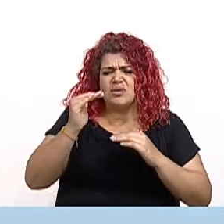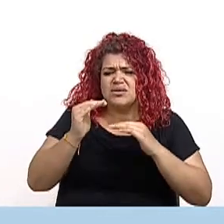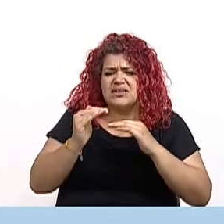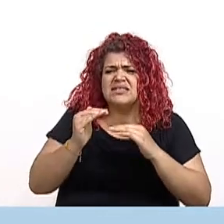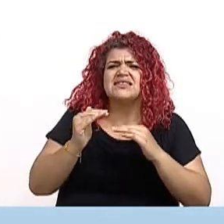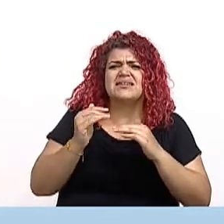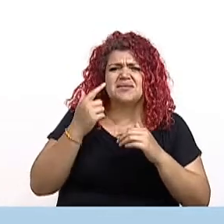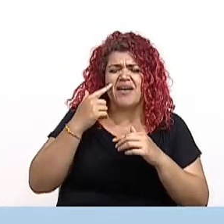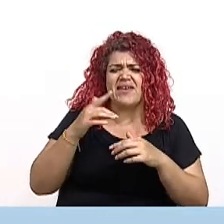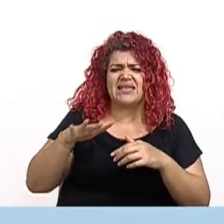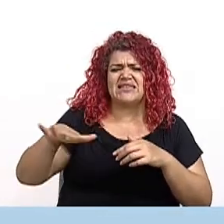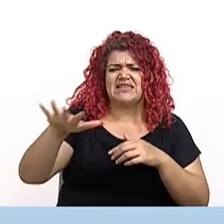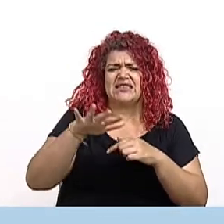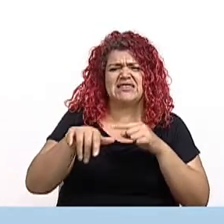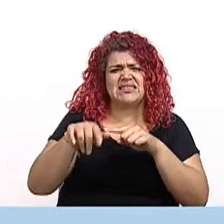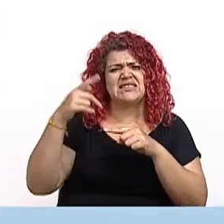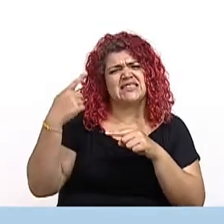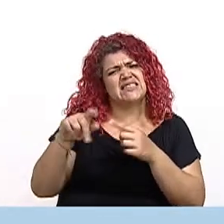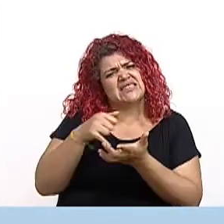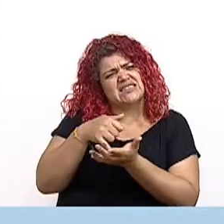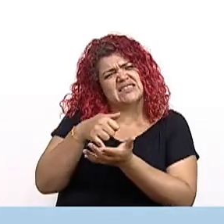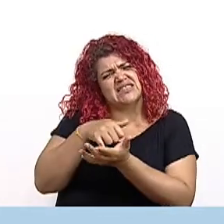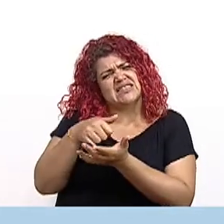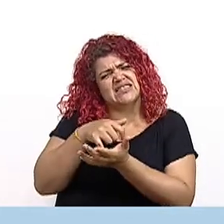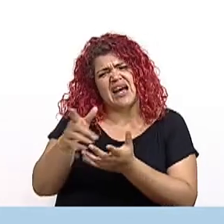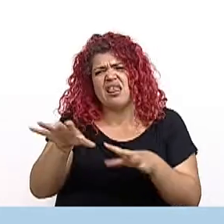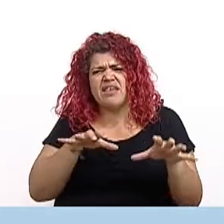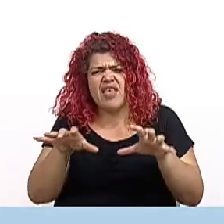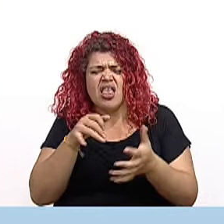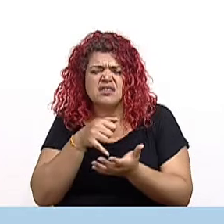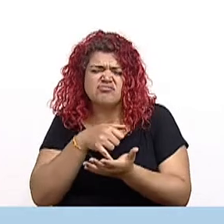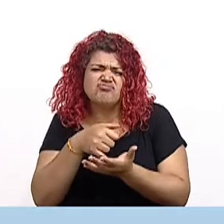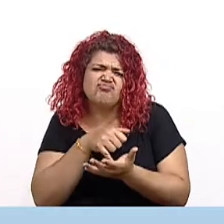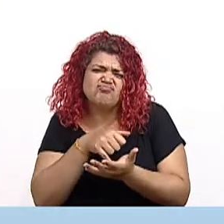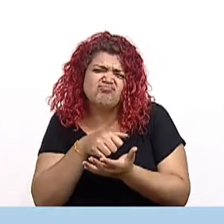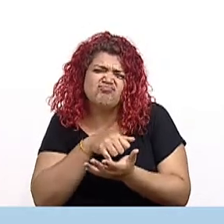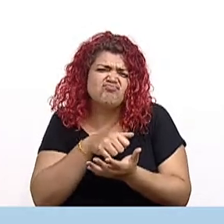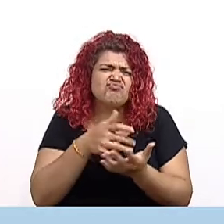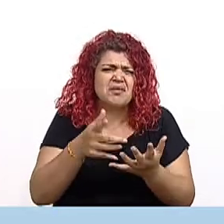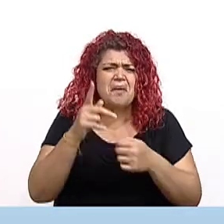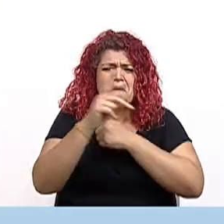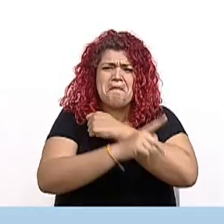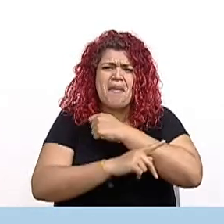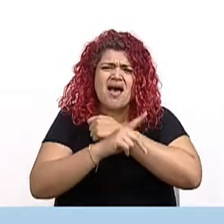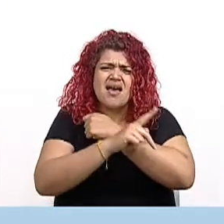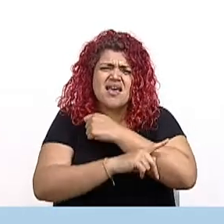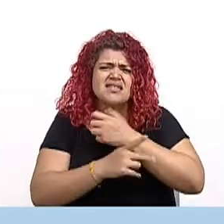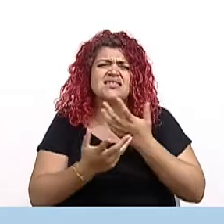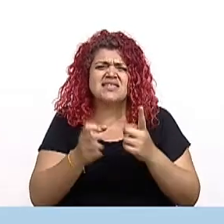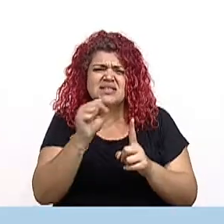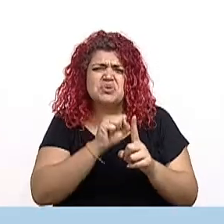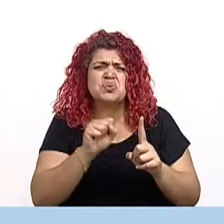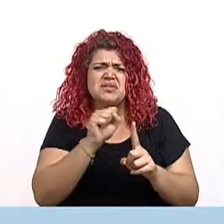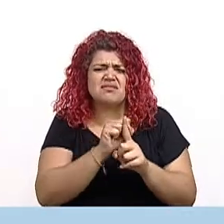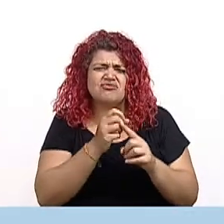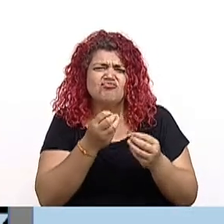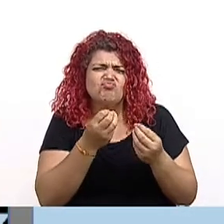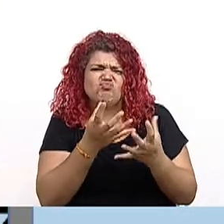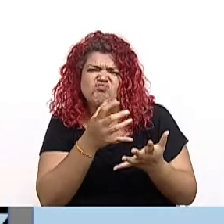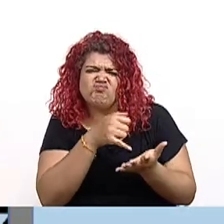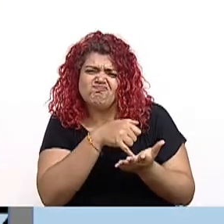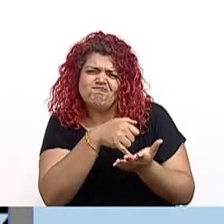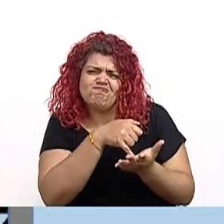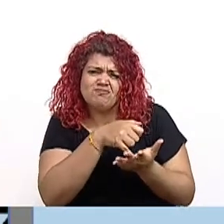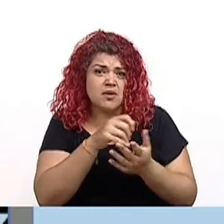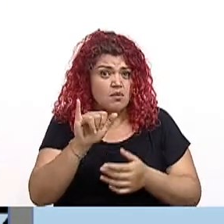tenemos áreas vulnerables, actividades vulnerables, más sensibles, países con situaciones muy sensibles, como